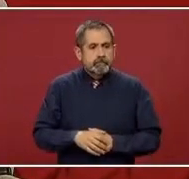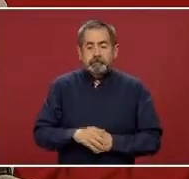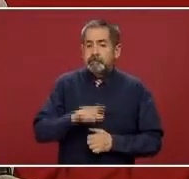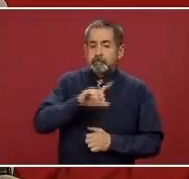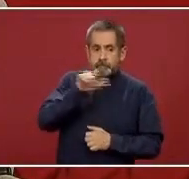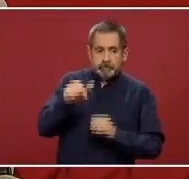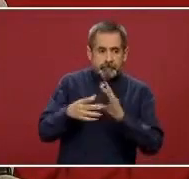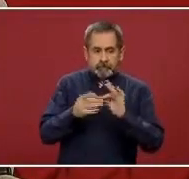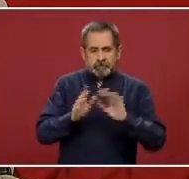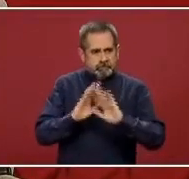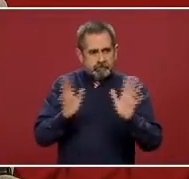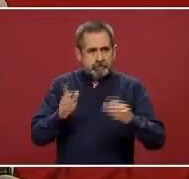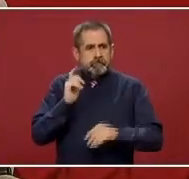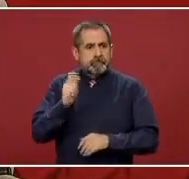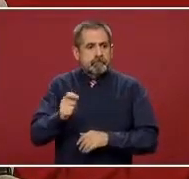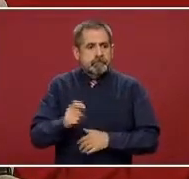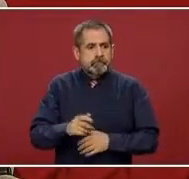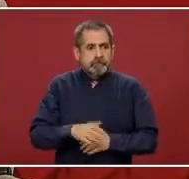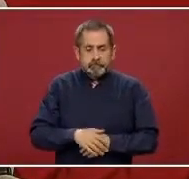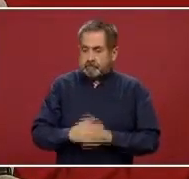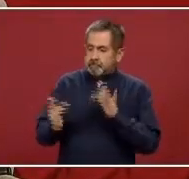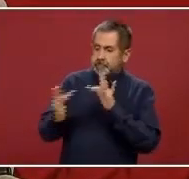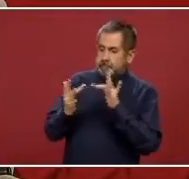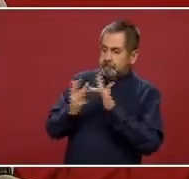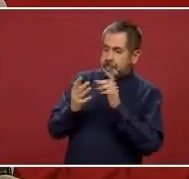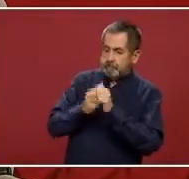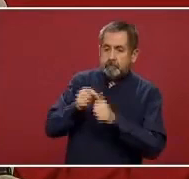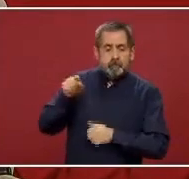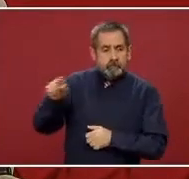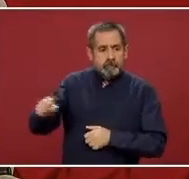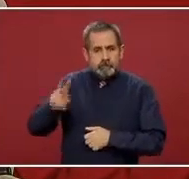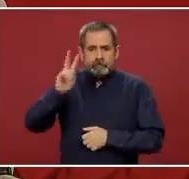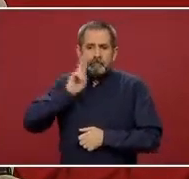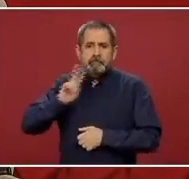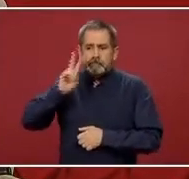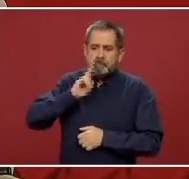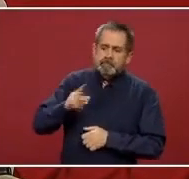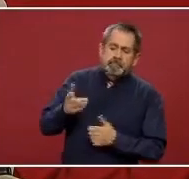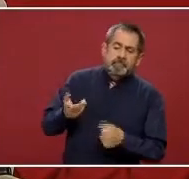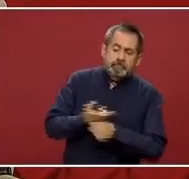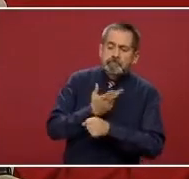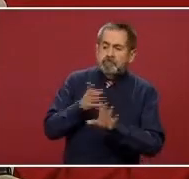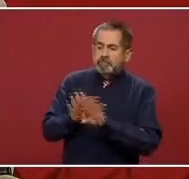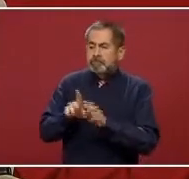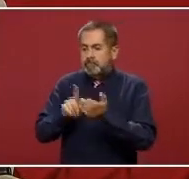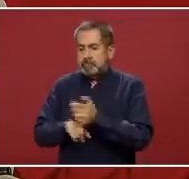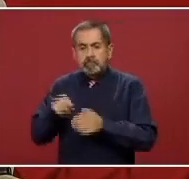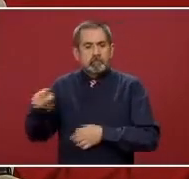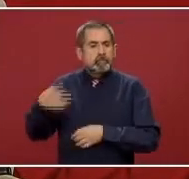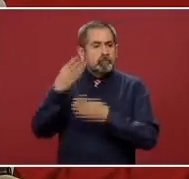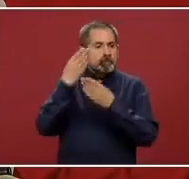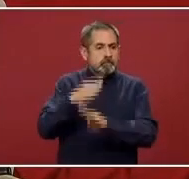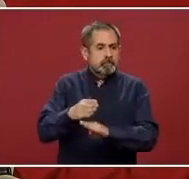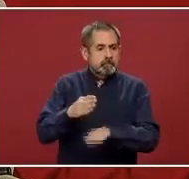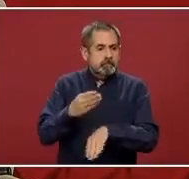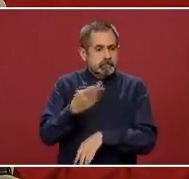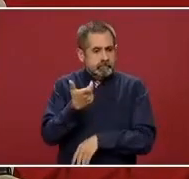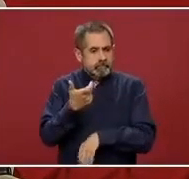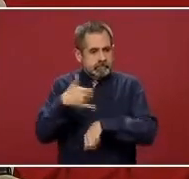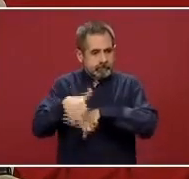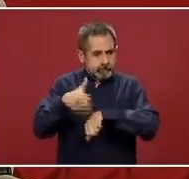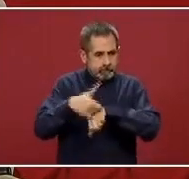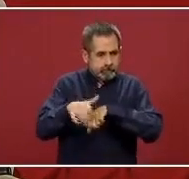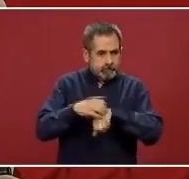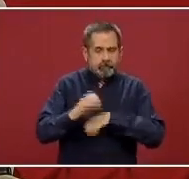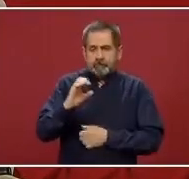contacta al asegurado para hacer la verificación de su cuenta bancaria, para tener su cuenta